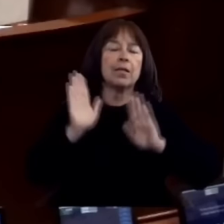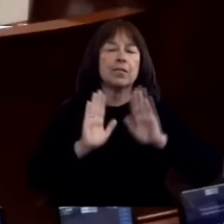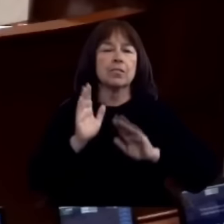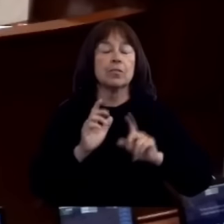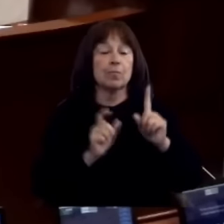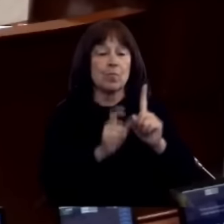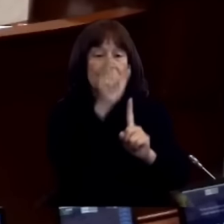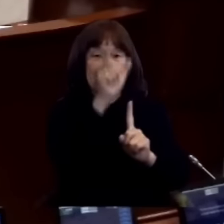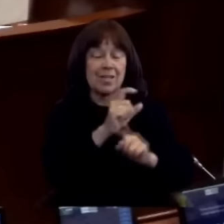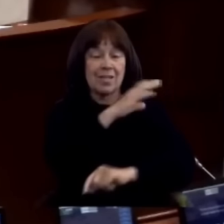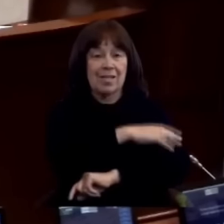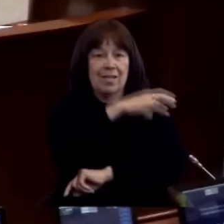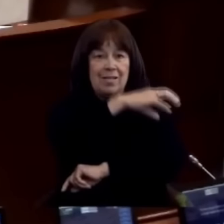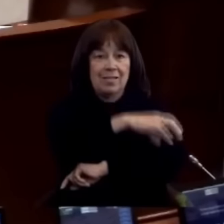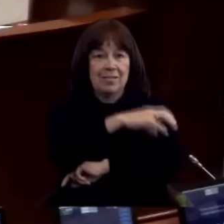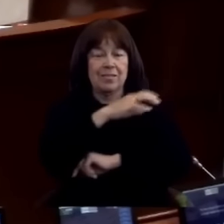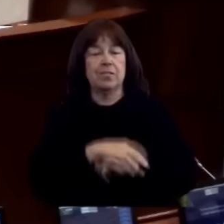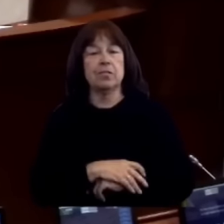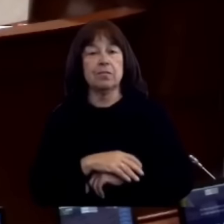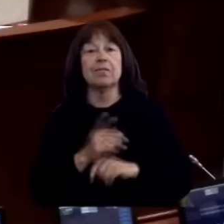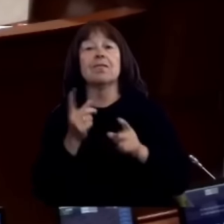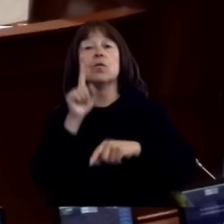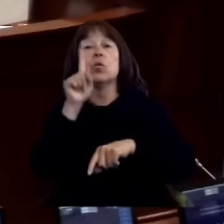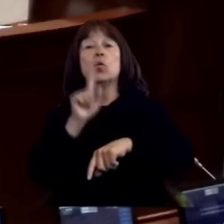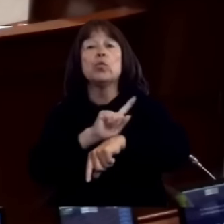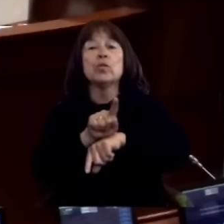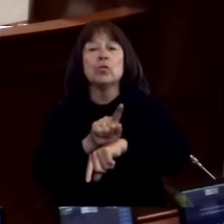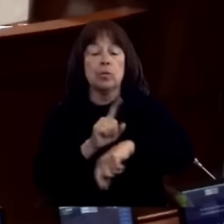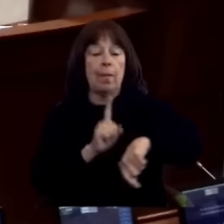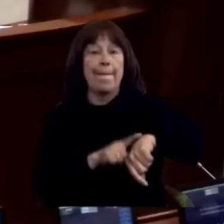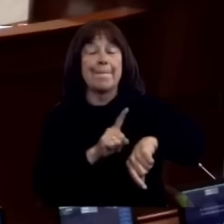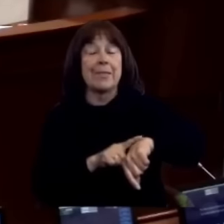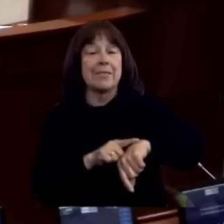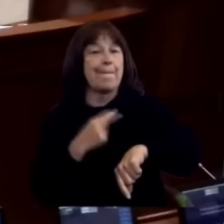canciller, también un minuto, es que estamos sobre el tiempo.